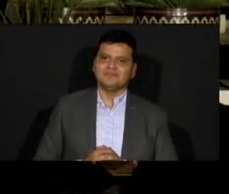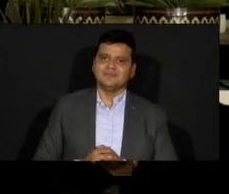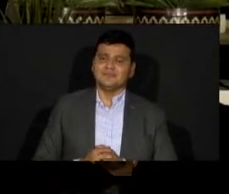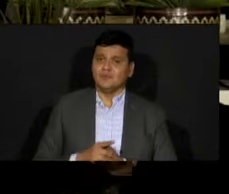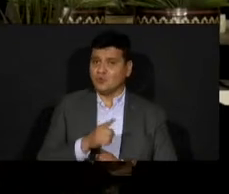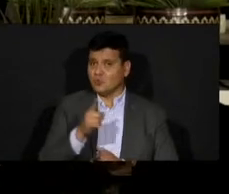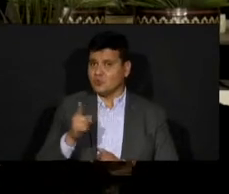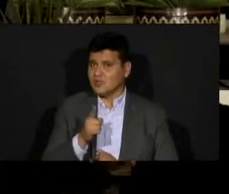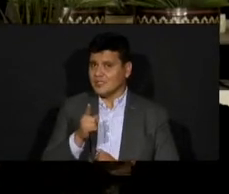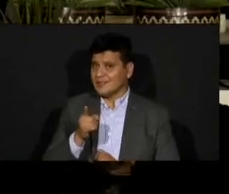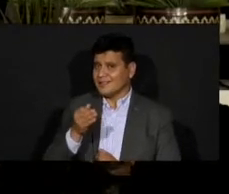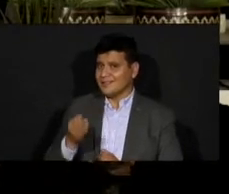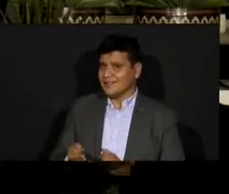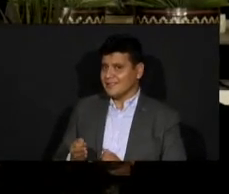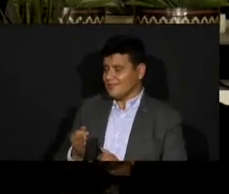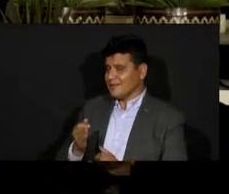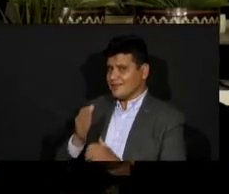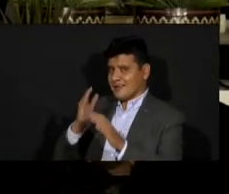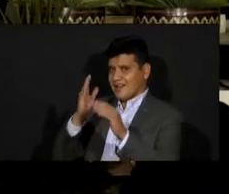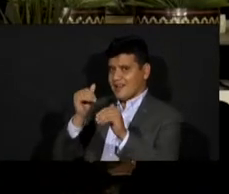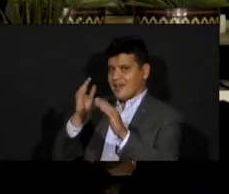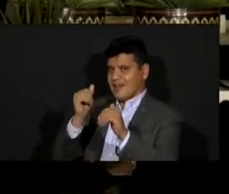aprobarse la propuesta